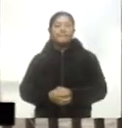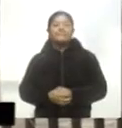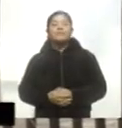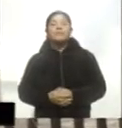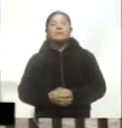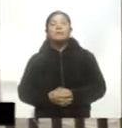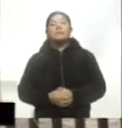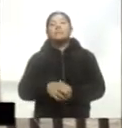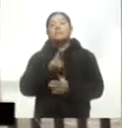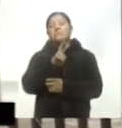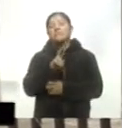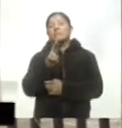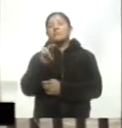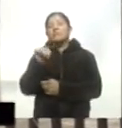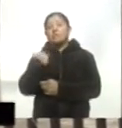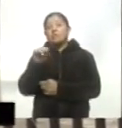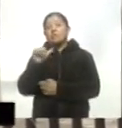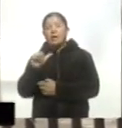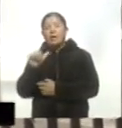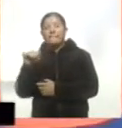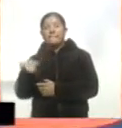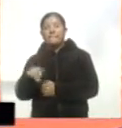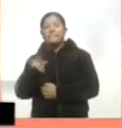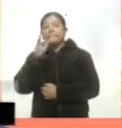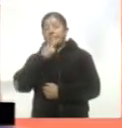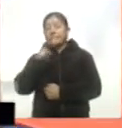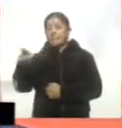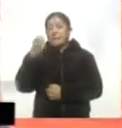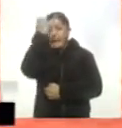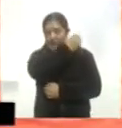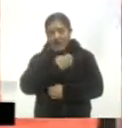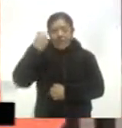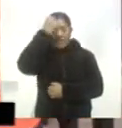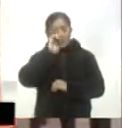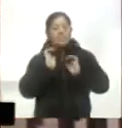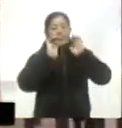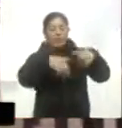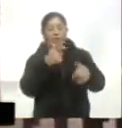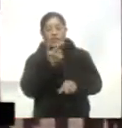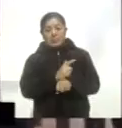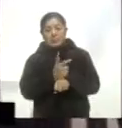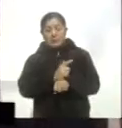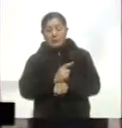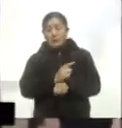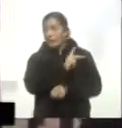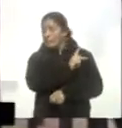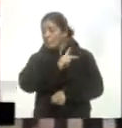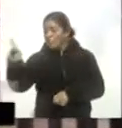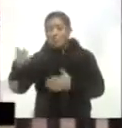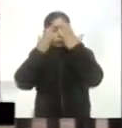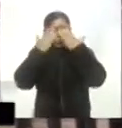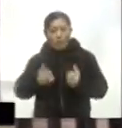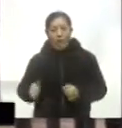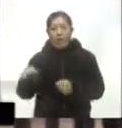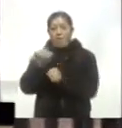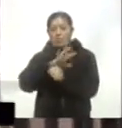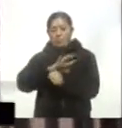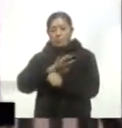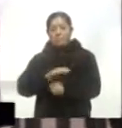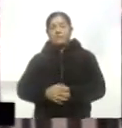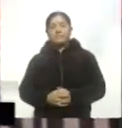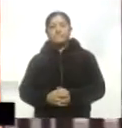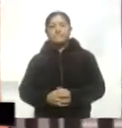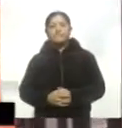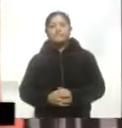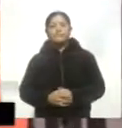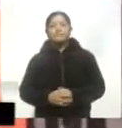Nacional Autónoma de México informó que ninguna de las sedes donde se aplicó el examen de ingreso a licenciatura se registró caso alguno sospechoso de COVID-19.